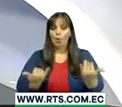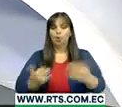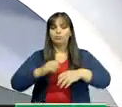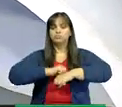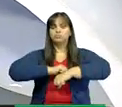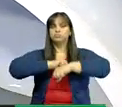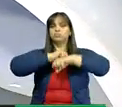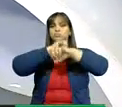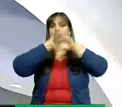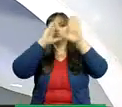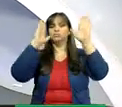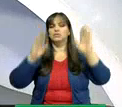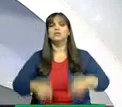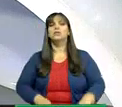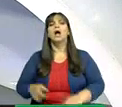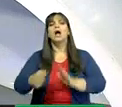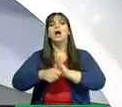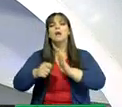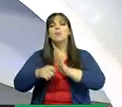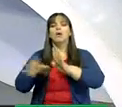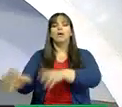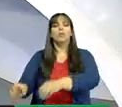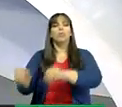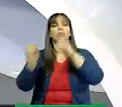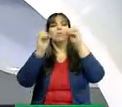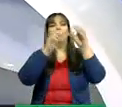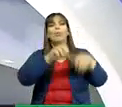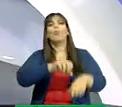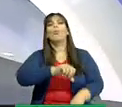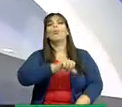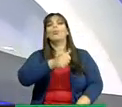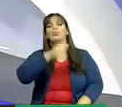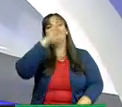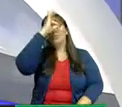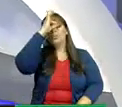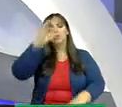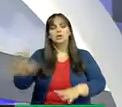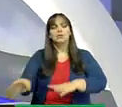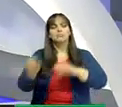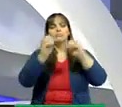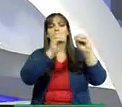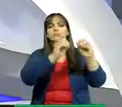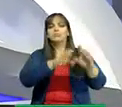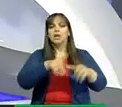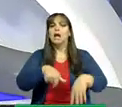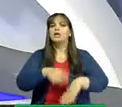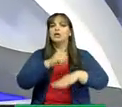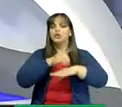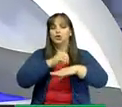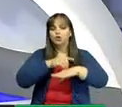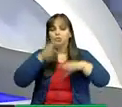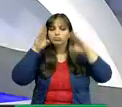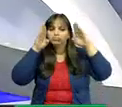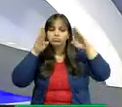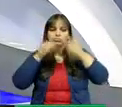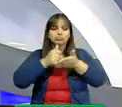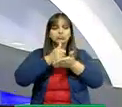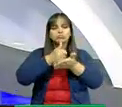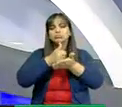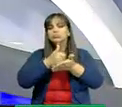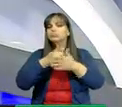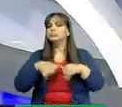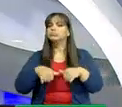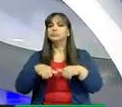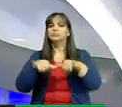el jurista fue trasladado a otra casa de salud con el fin de continuar con su proceso de